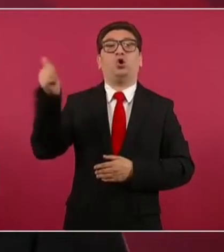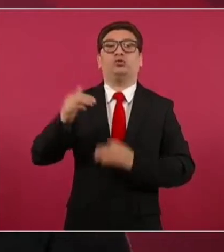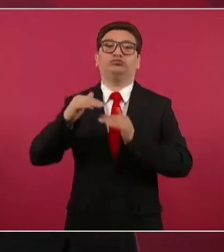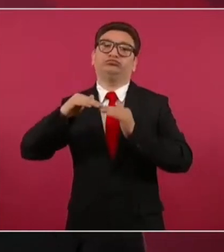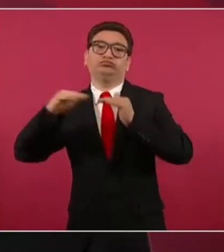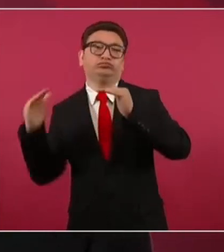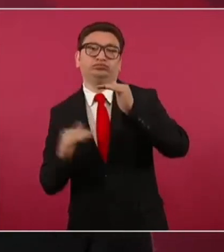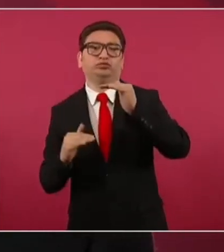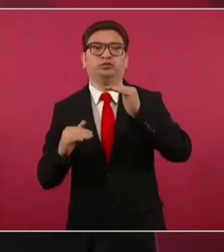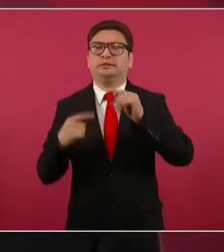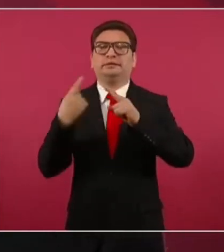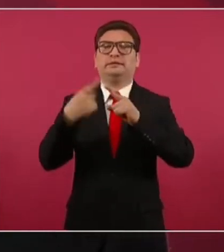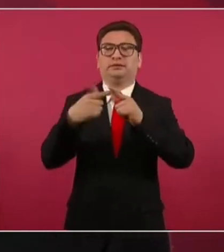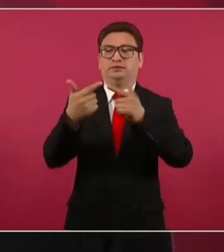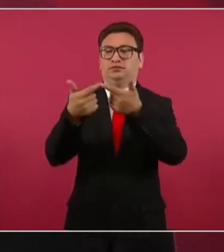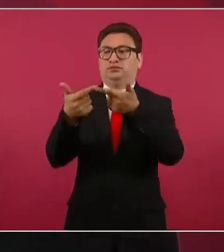a los grupos